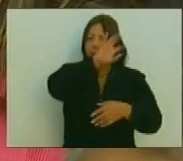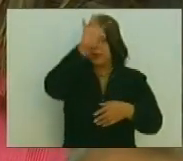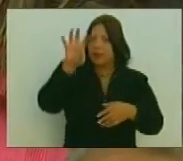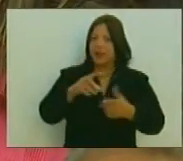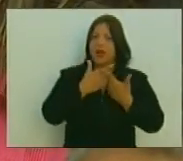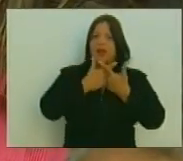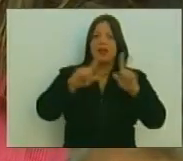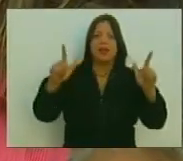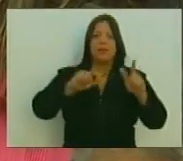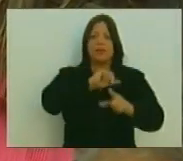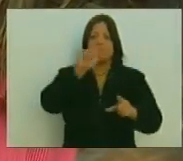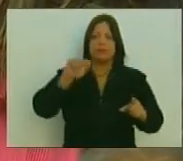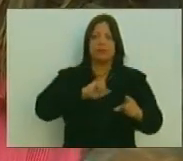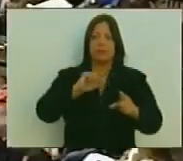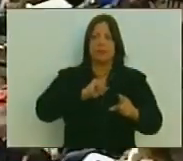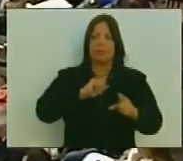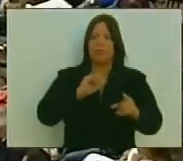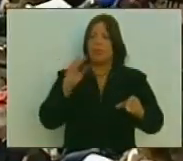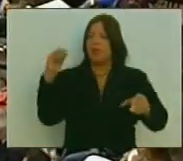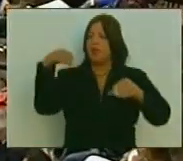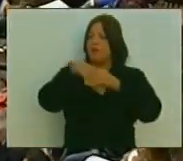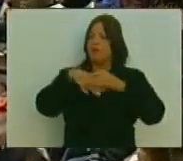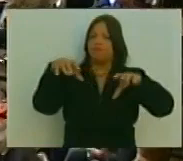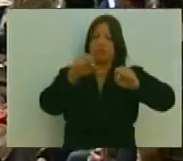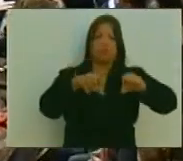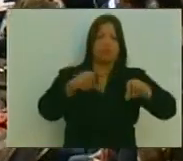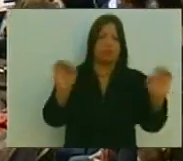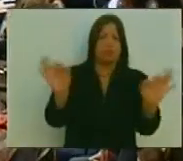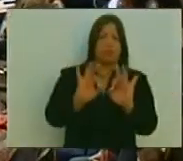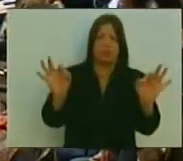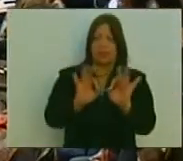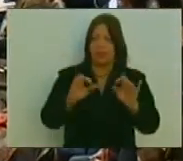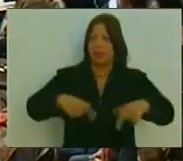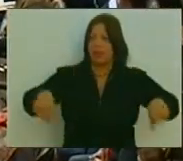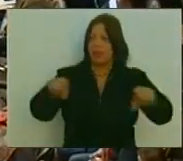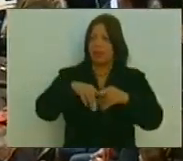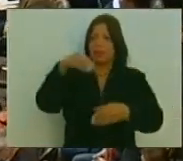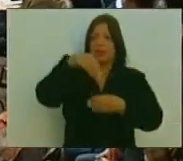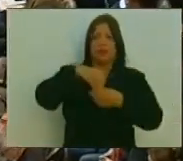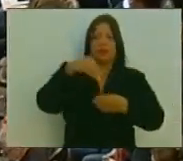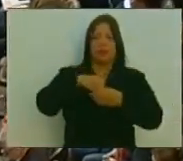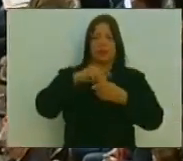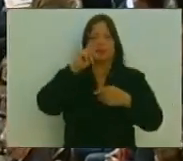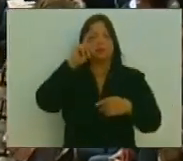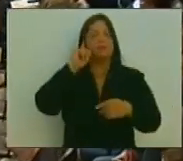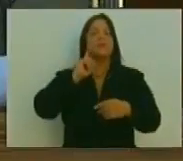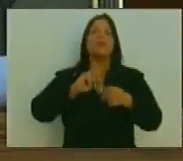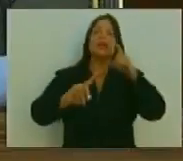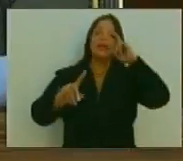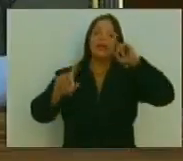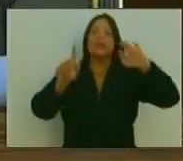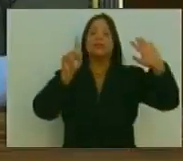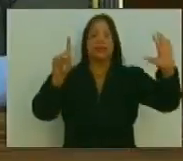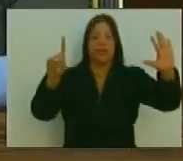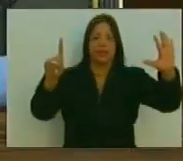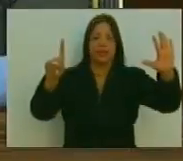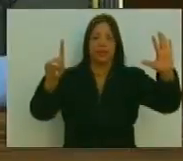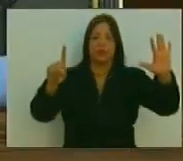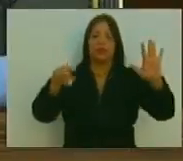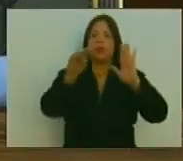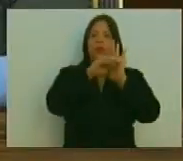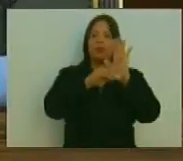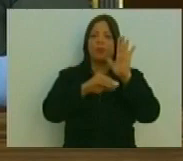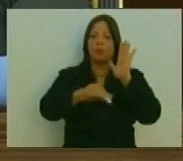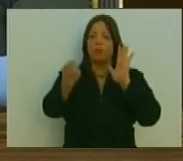libre determinación y no intervención en sus asuntos internos, entre otros. Sexto, publíquese el